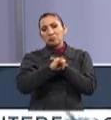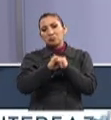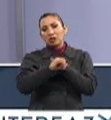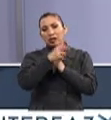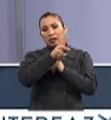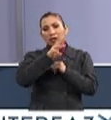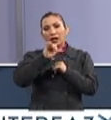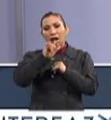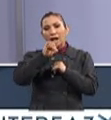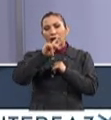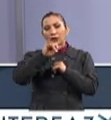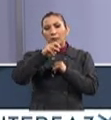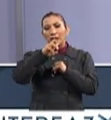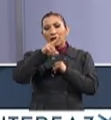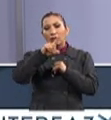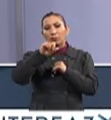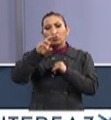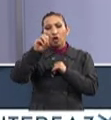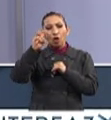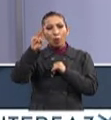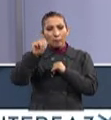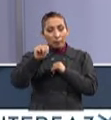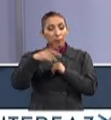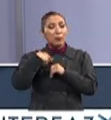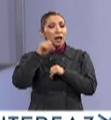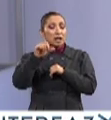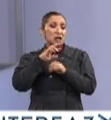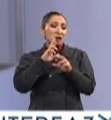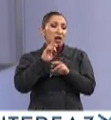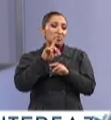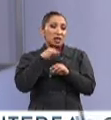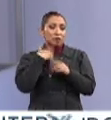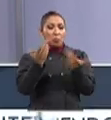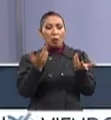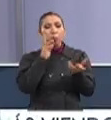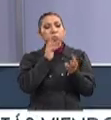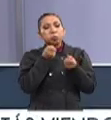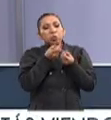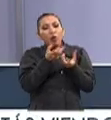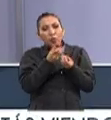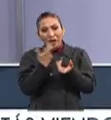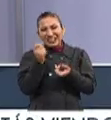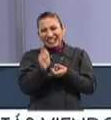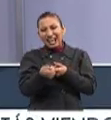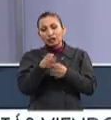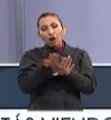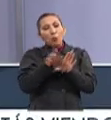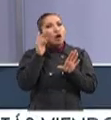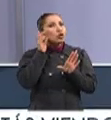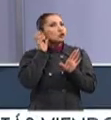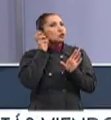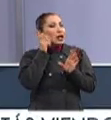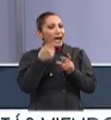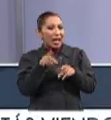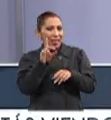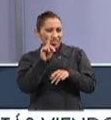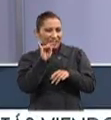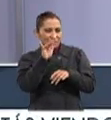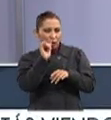que es www.alejandromercado.com, y en redes sociales pues voy a estar dando una probadita también de cómo suena el disco.